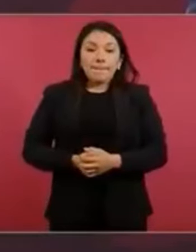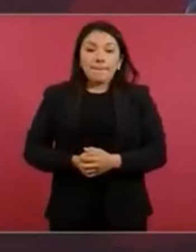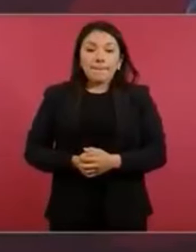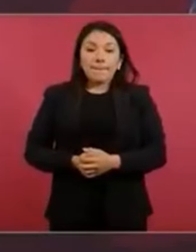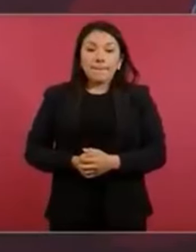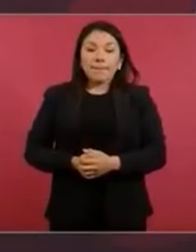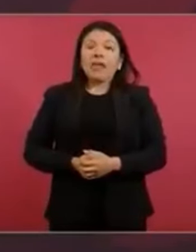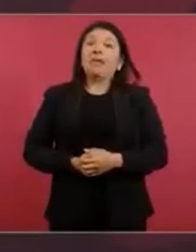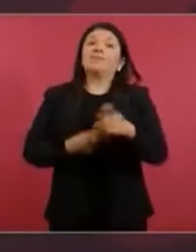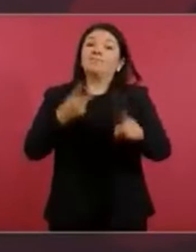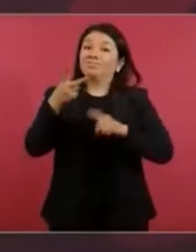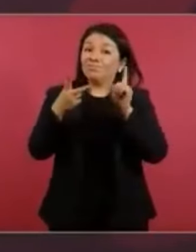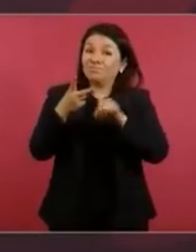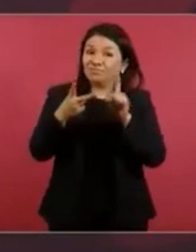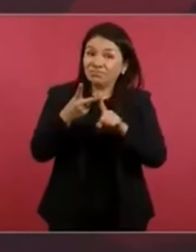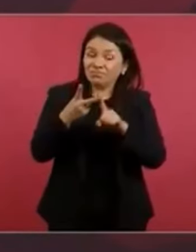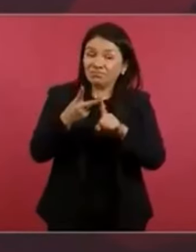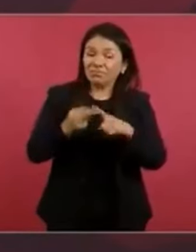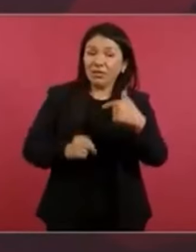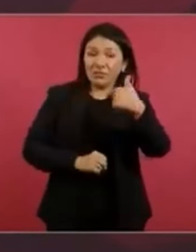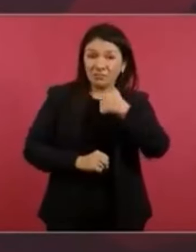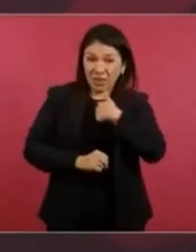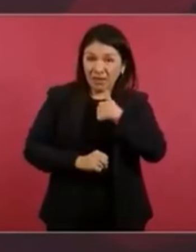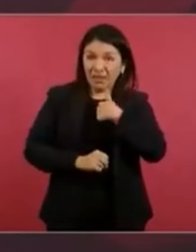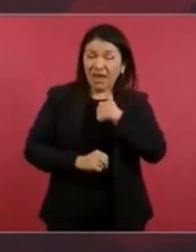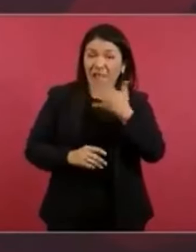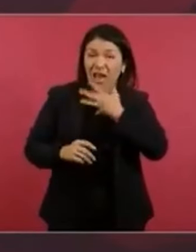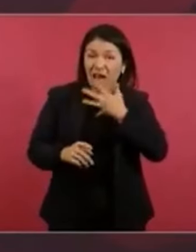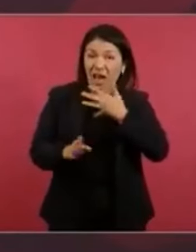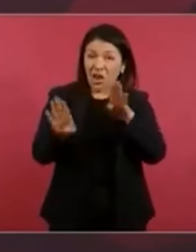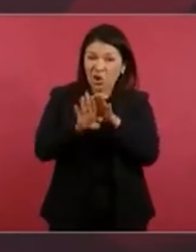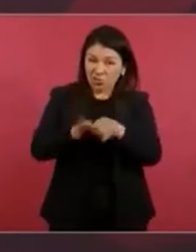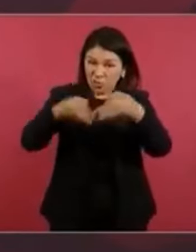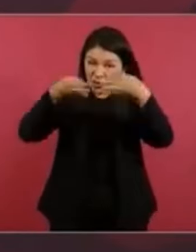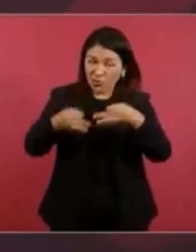Y lo segundo, que no soy objetivo,